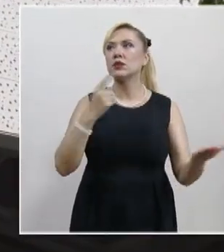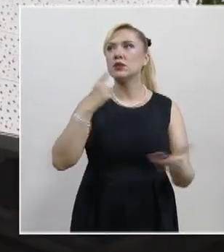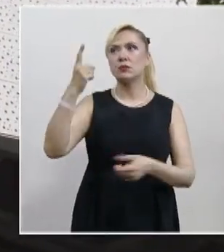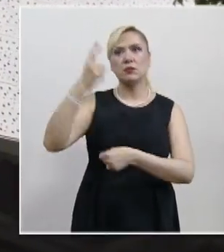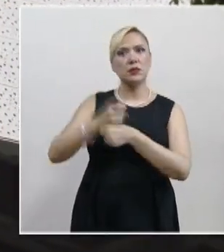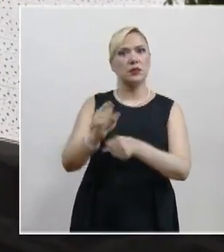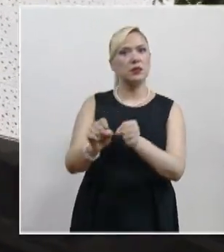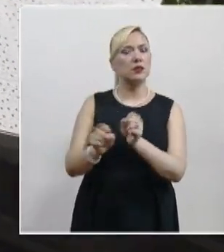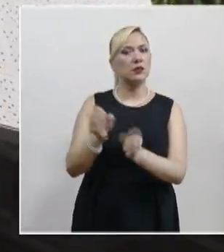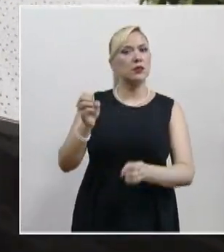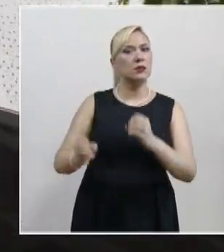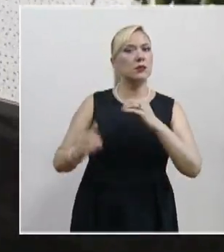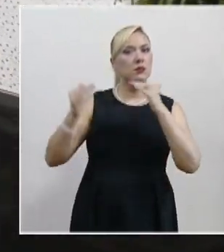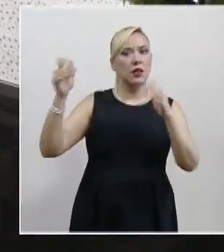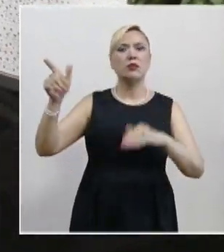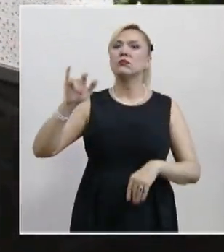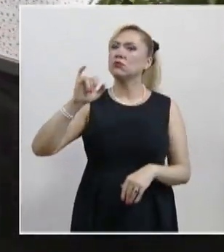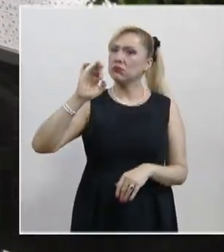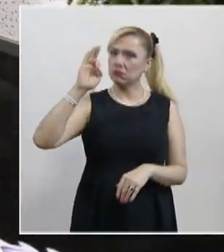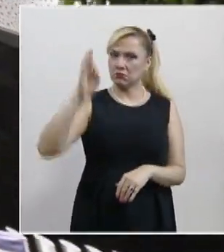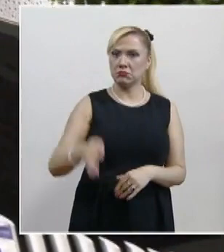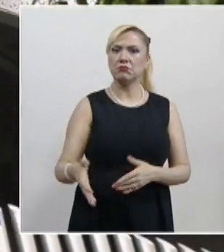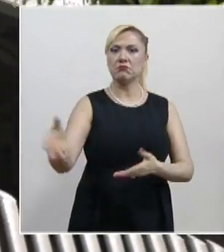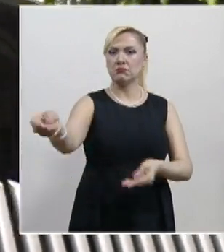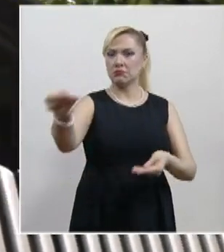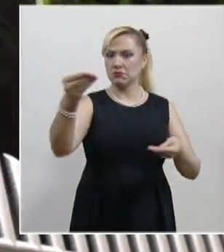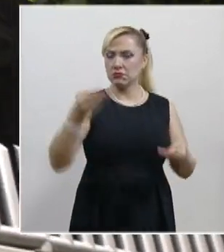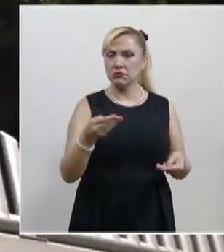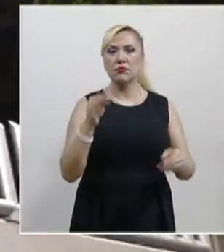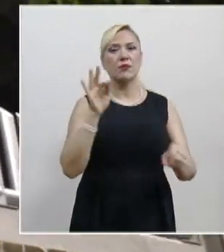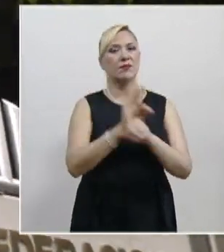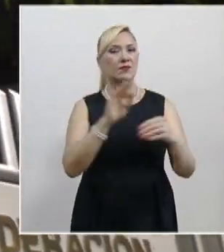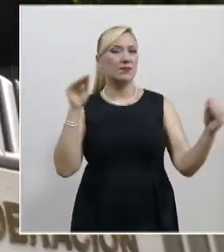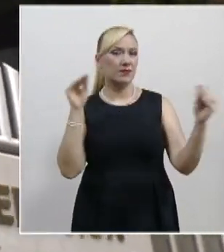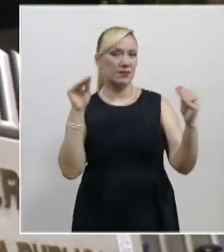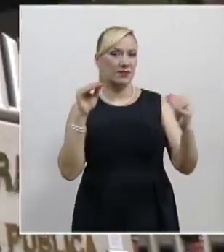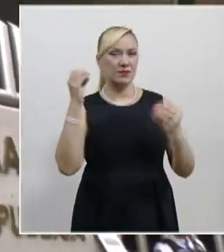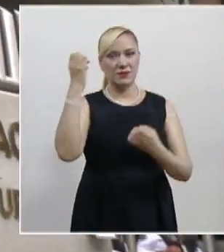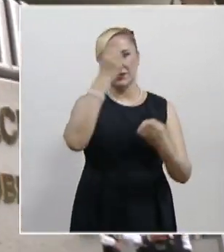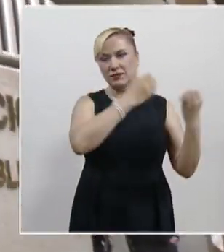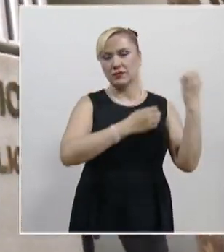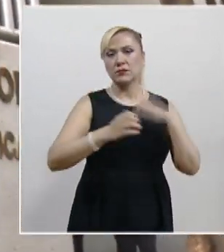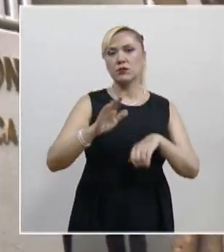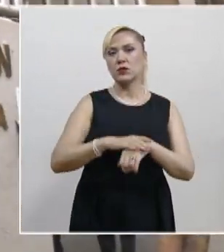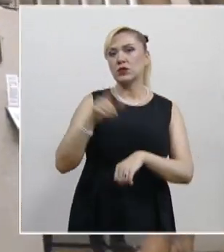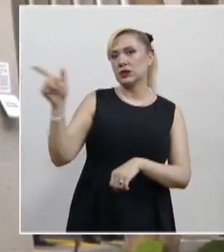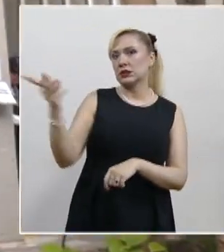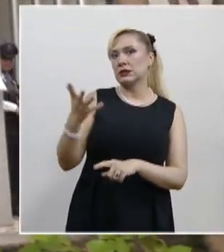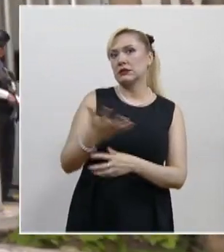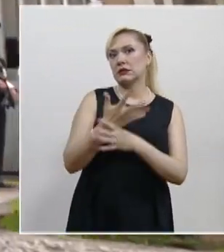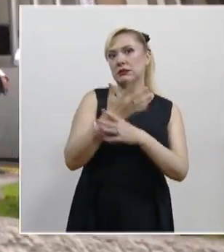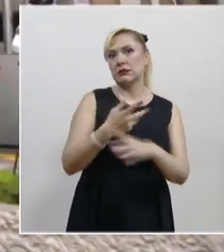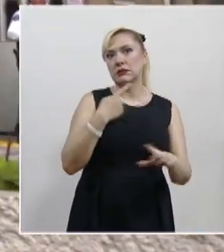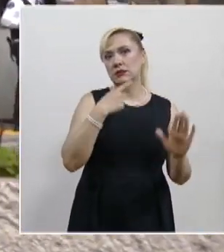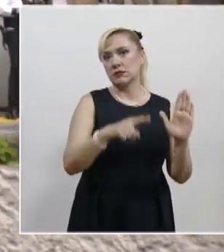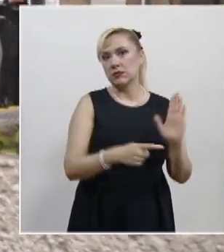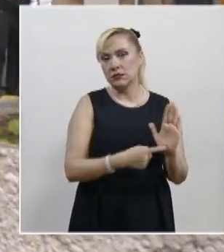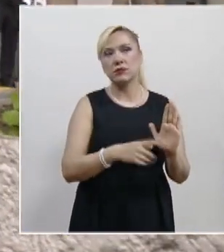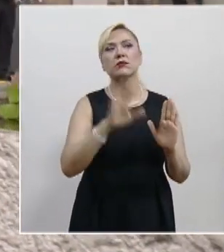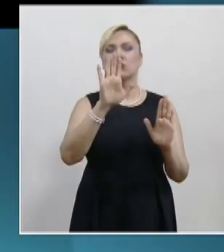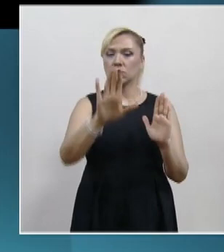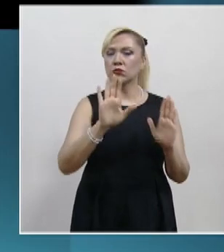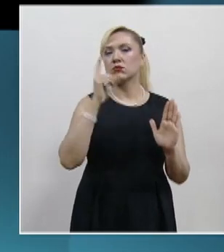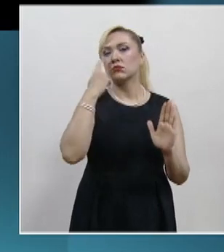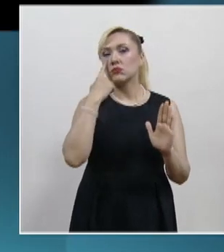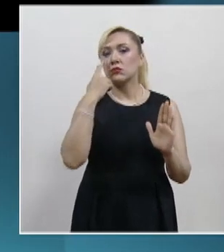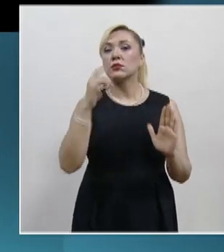Corte decidió ejercer su facultad de atracción para conocer de un amparo en revisión que promovió dicha institución, asunto en el que deberá resolver si